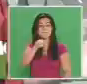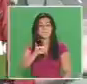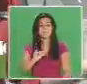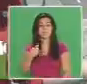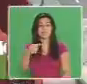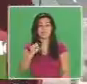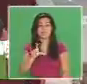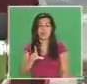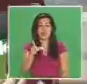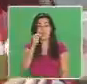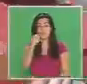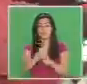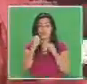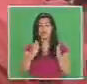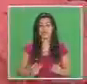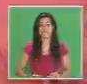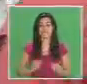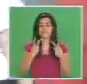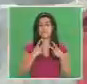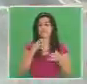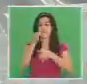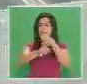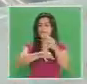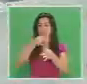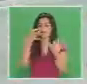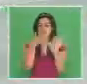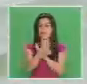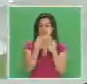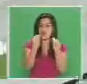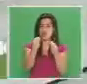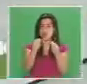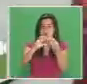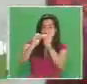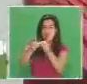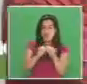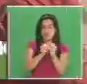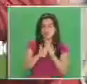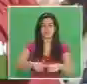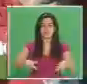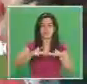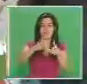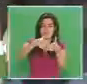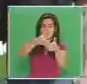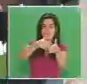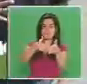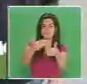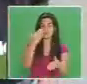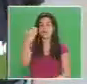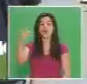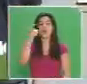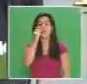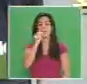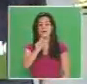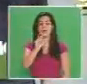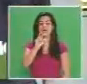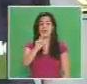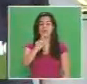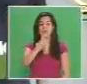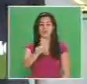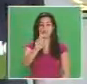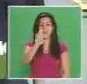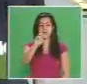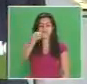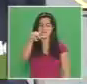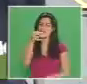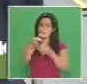el testimonio de lo que ha sido esta recuperación de esta avenida tan emblemática. Rubén Salcedo, trabajador de Televisión, encargado del área de mantenimiento, nos háblenos un poco acerca de esta